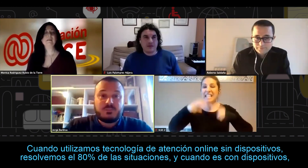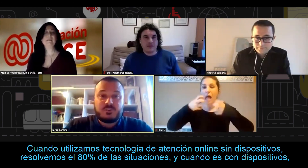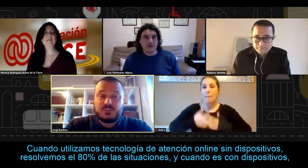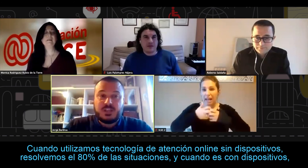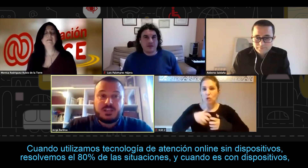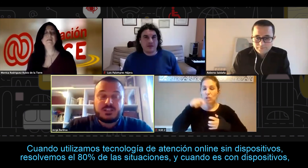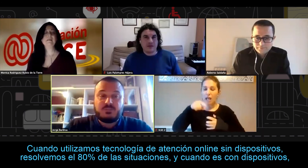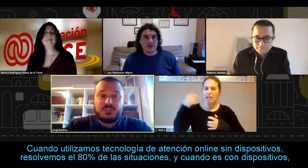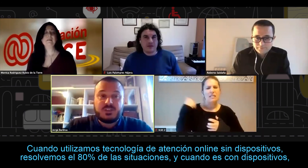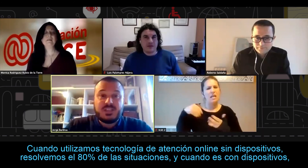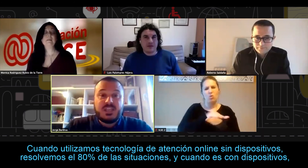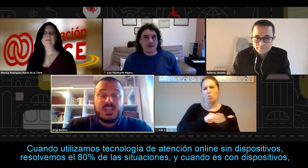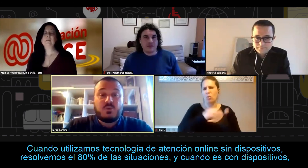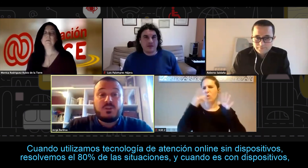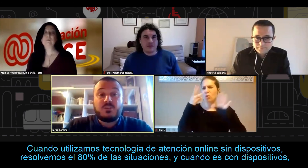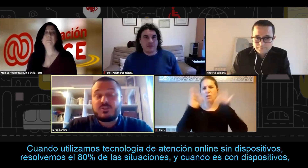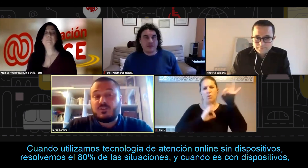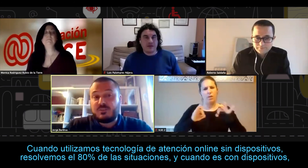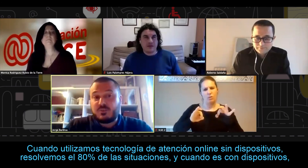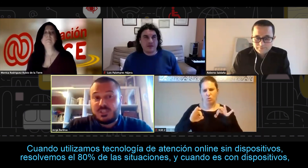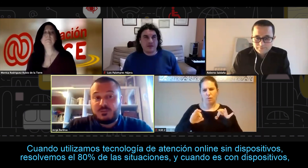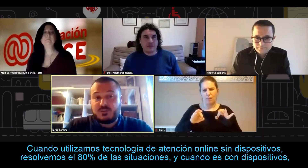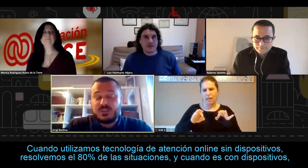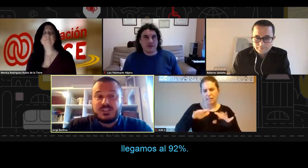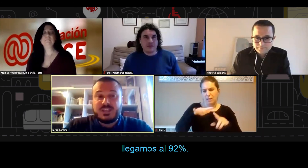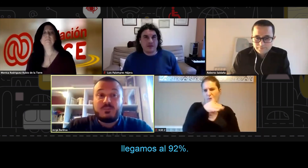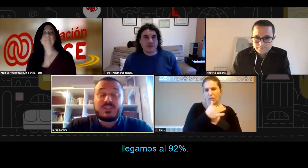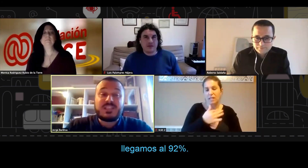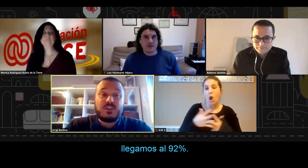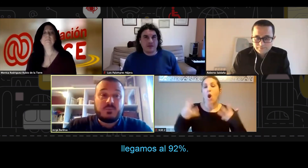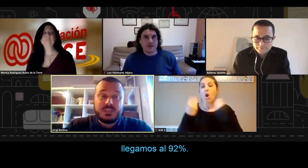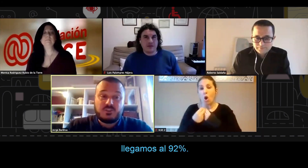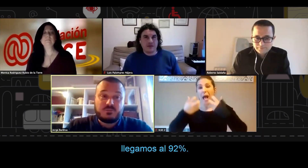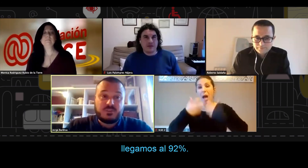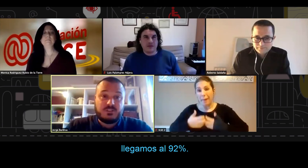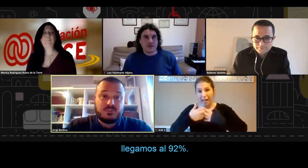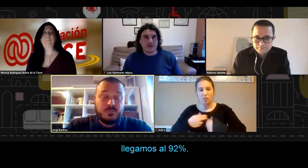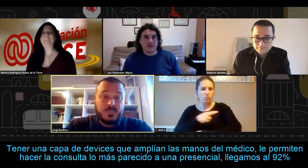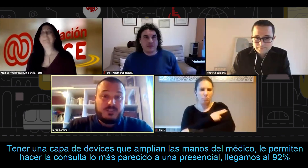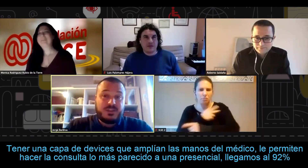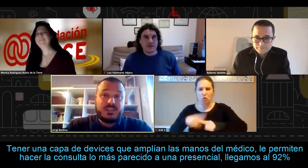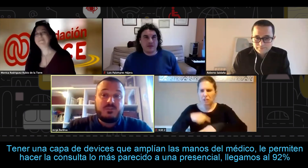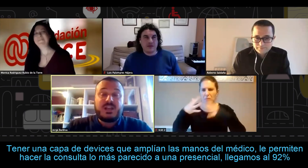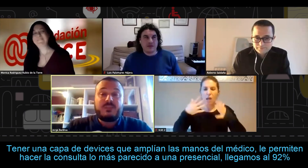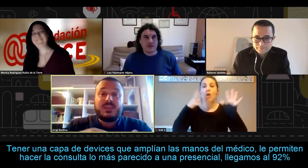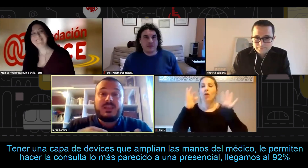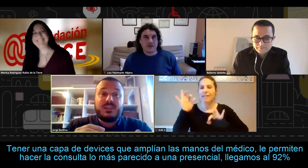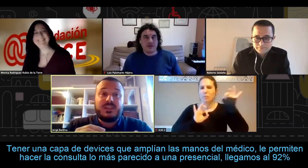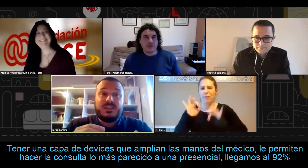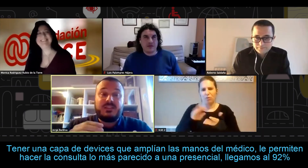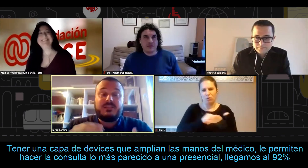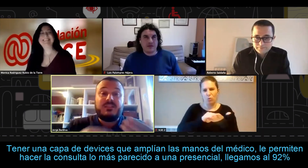80% de las situaciones. Y cuando es con dispositivos, llegamos hasta el 92%. Al final, tener una capa